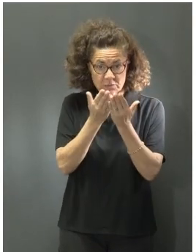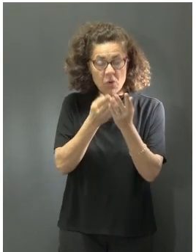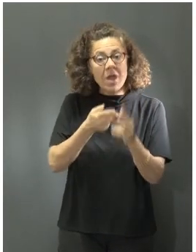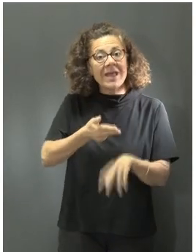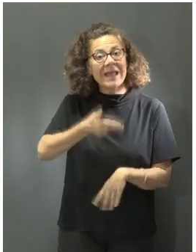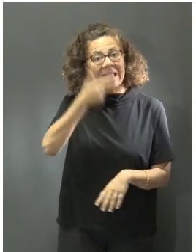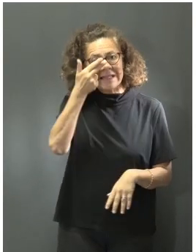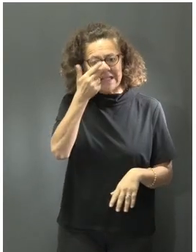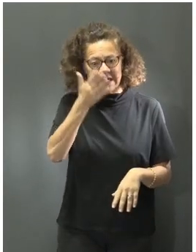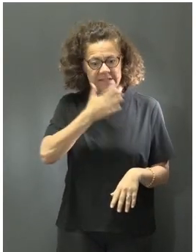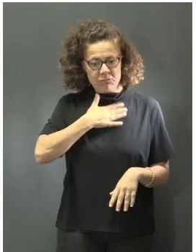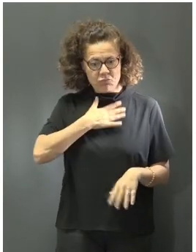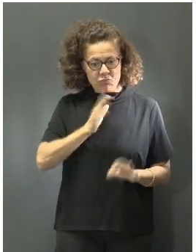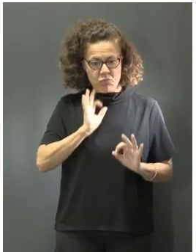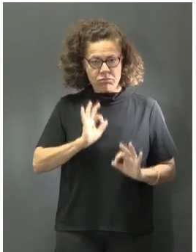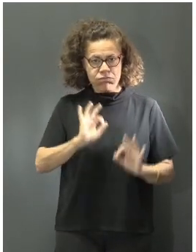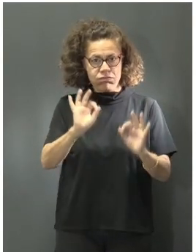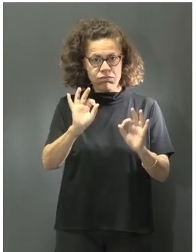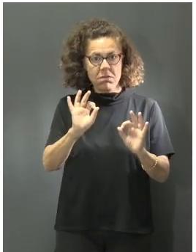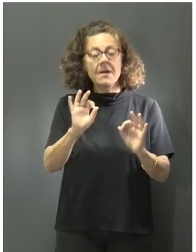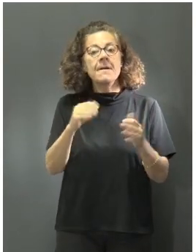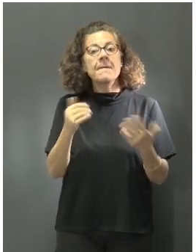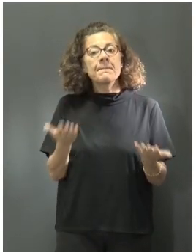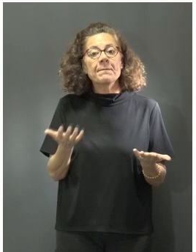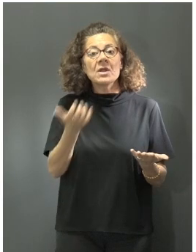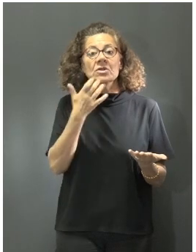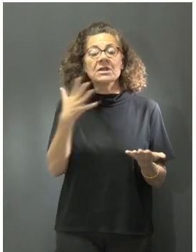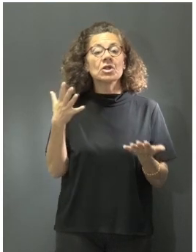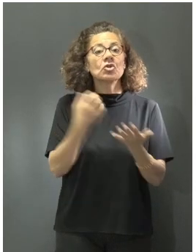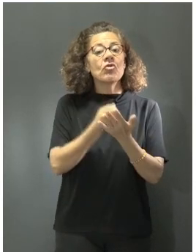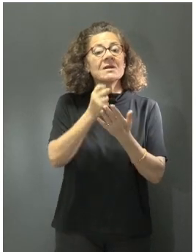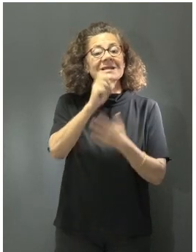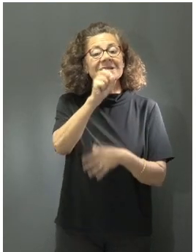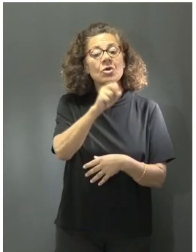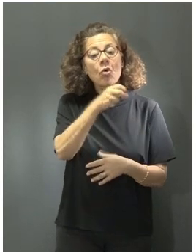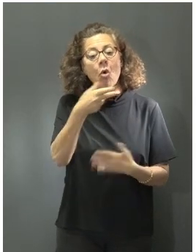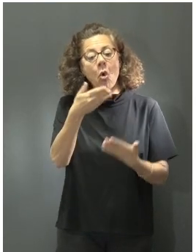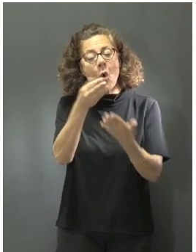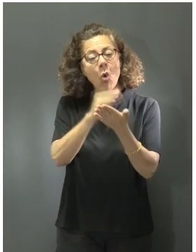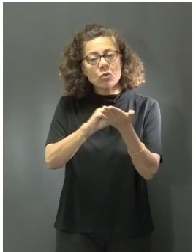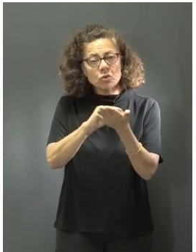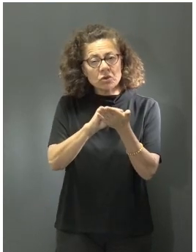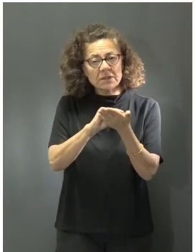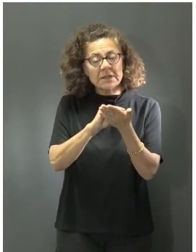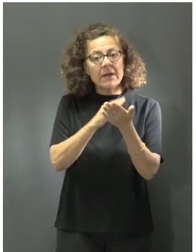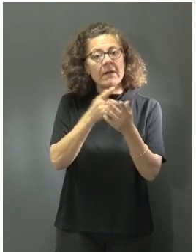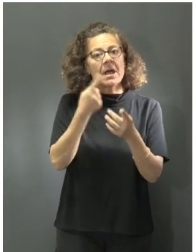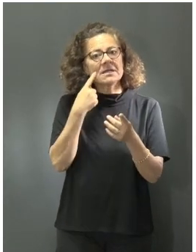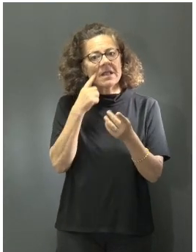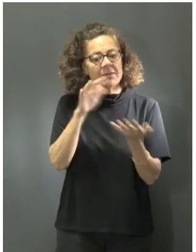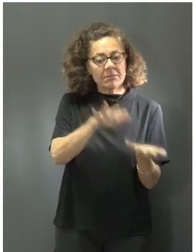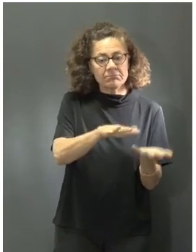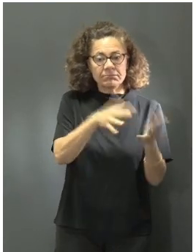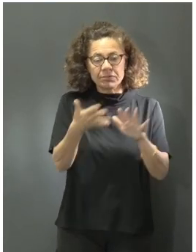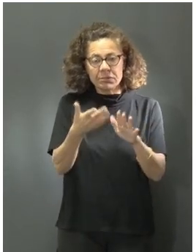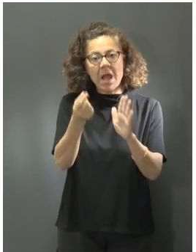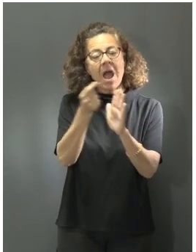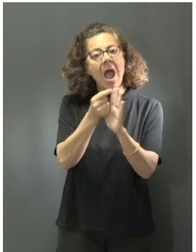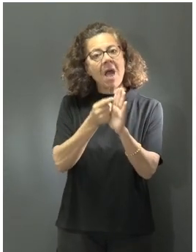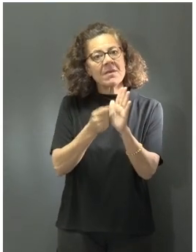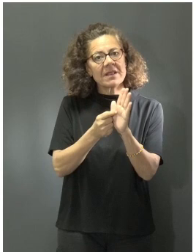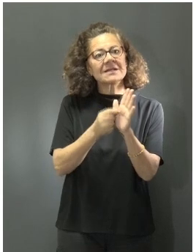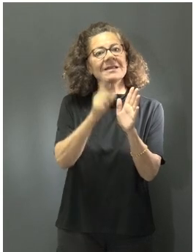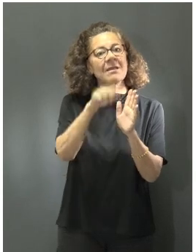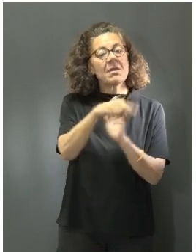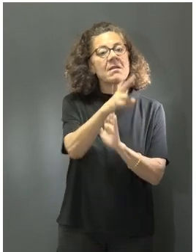interés propio y específico, pero cuando todas esas conclusiones se tienen que extrapolar y se tienen que extrapolar a medidas que le